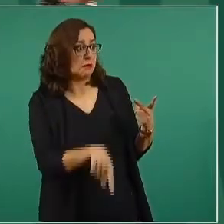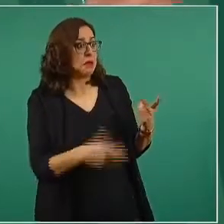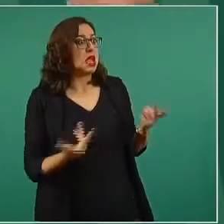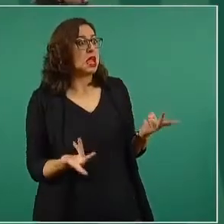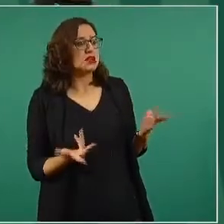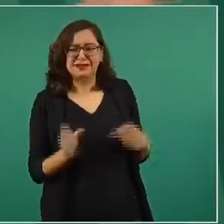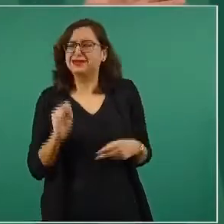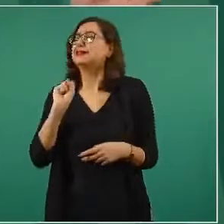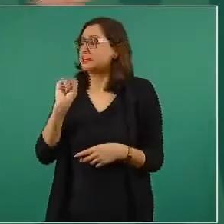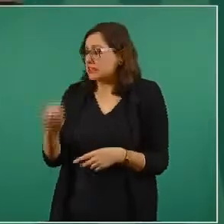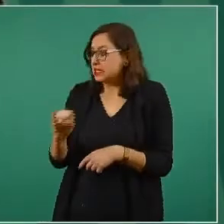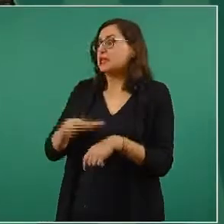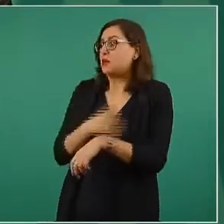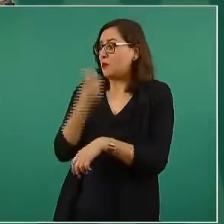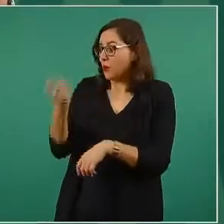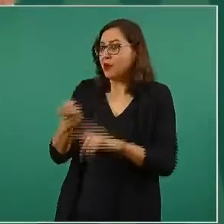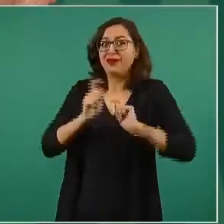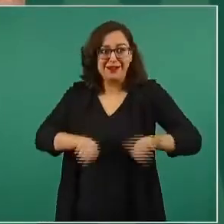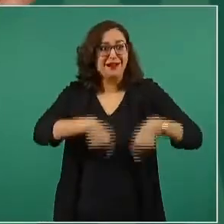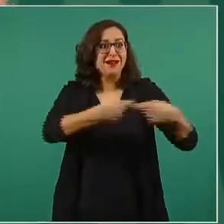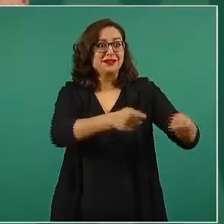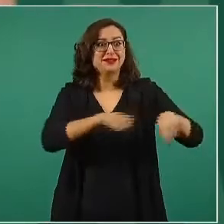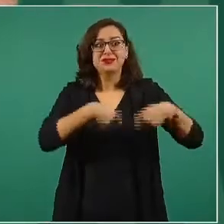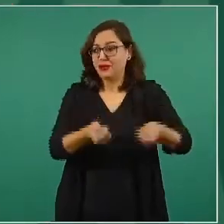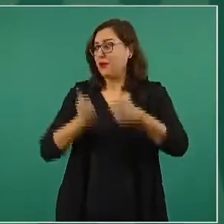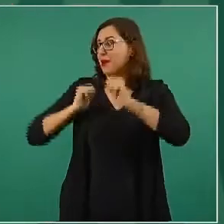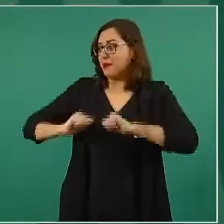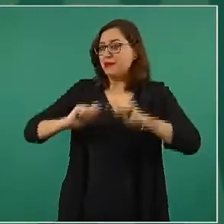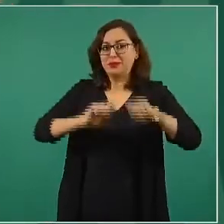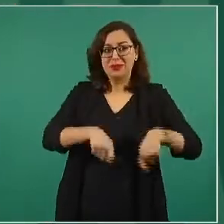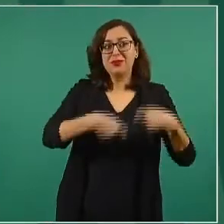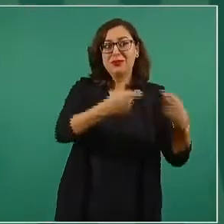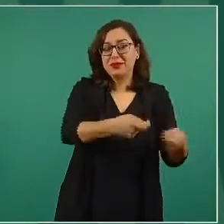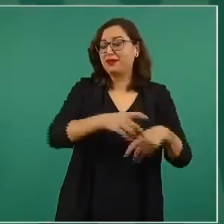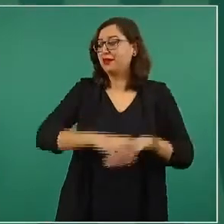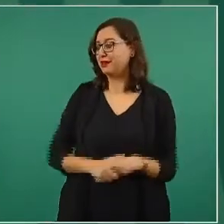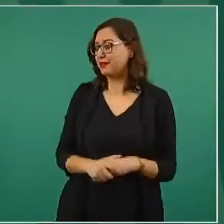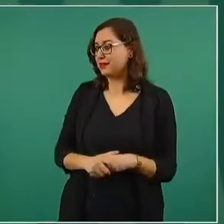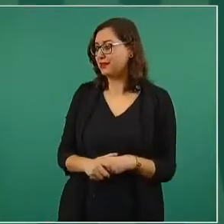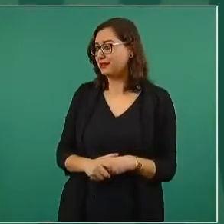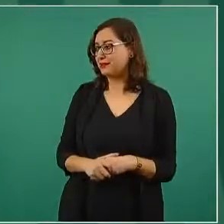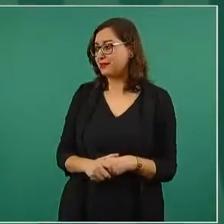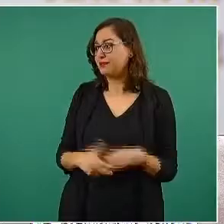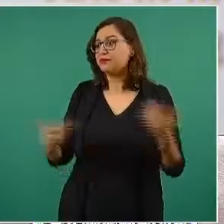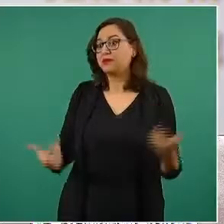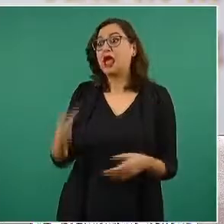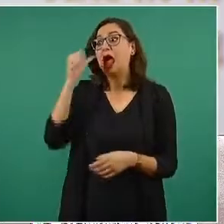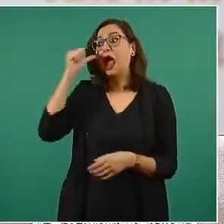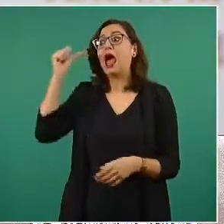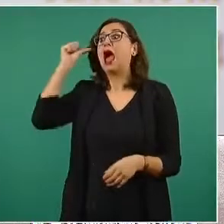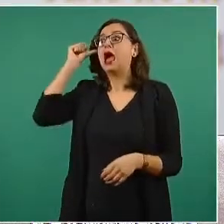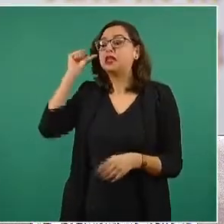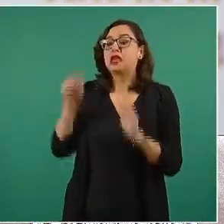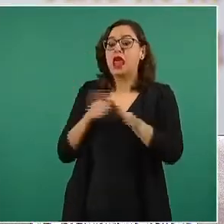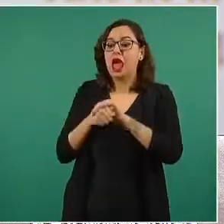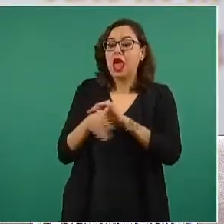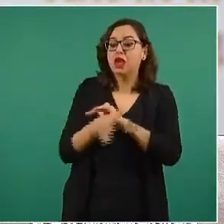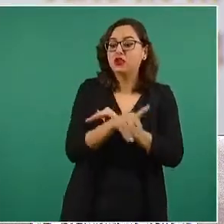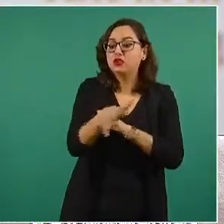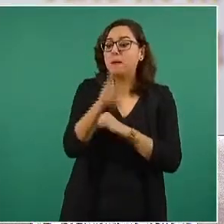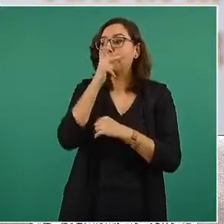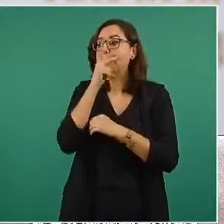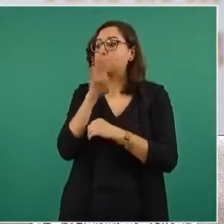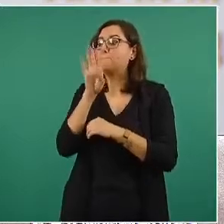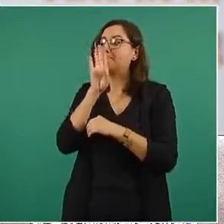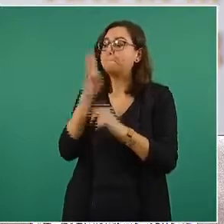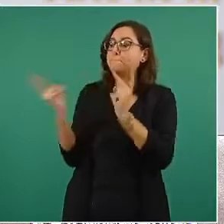Ayer estuvimos con los padres, madres de Ayotzinapa y estuvo Alejandro